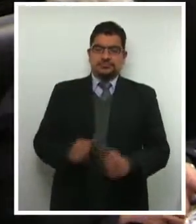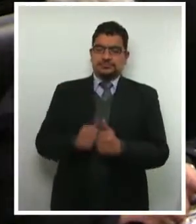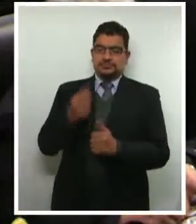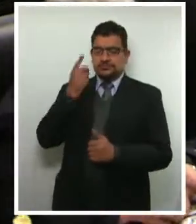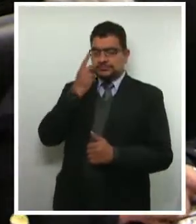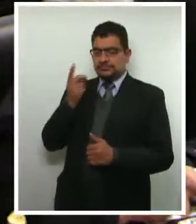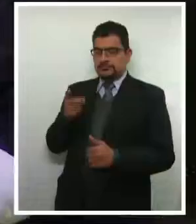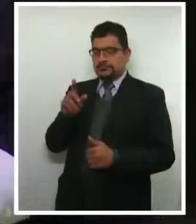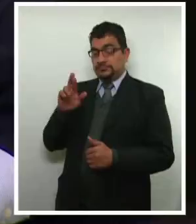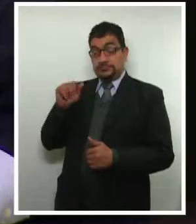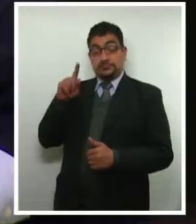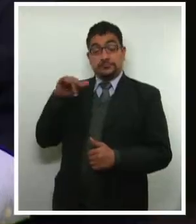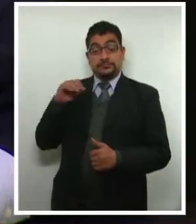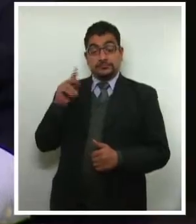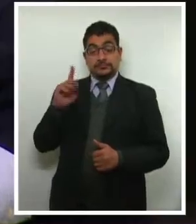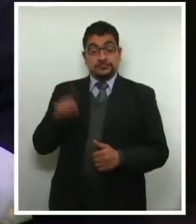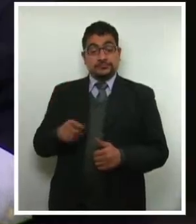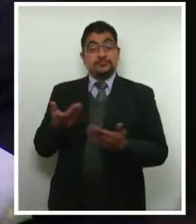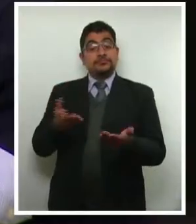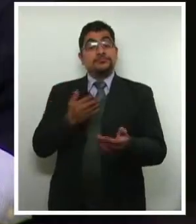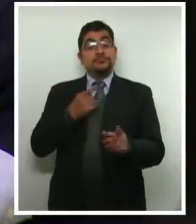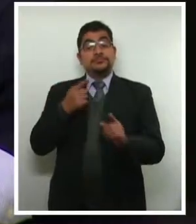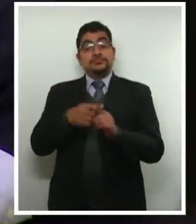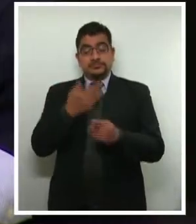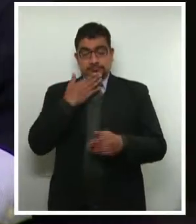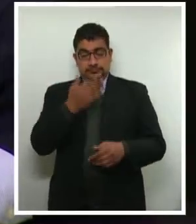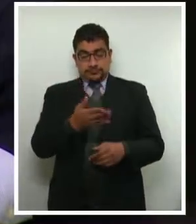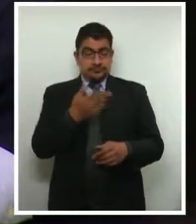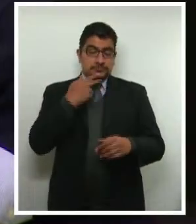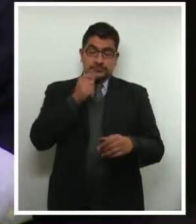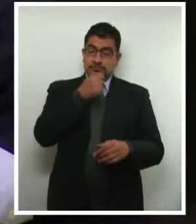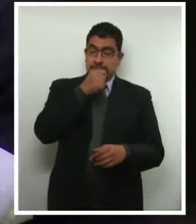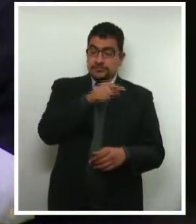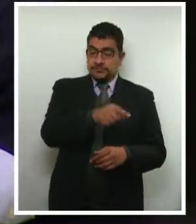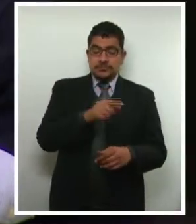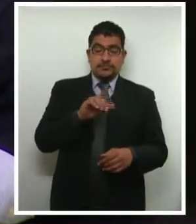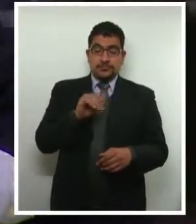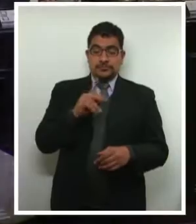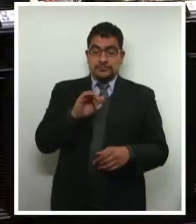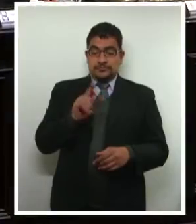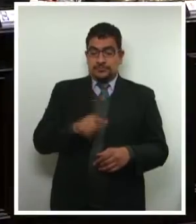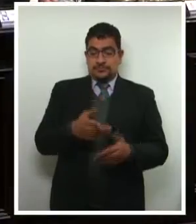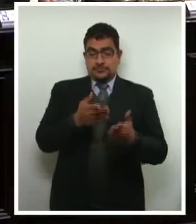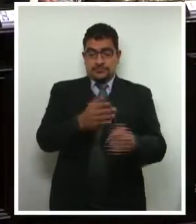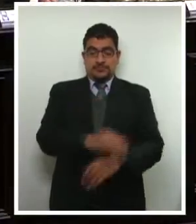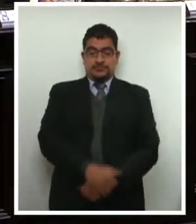diputado Roberto López? Sonido en la curul del diputado Roberto López.